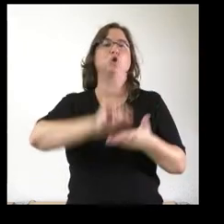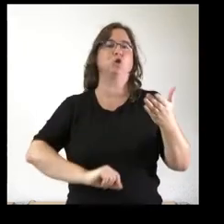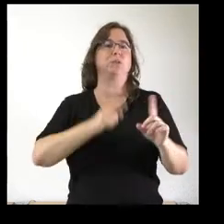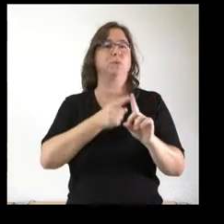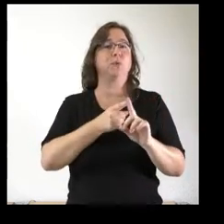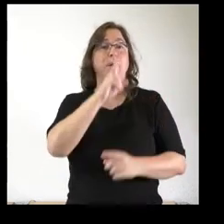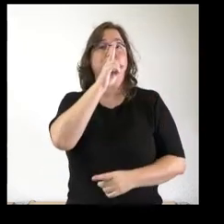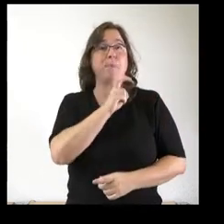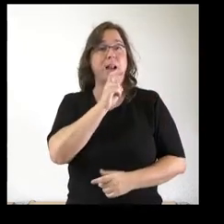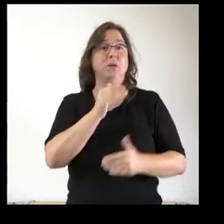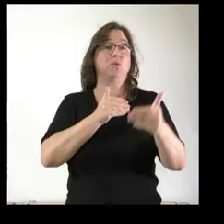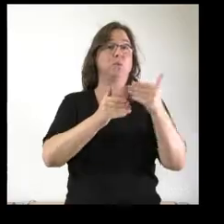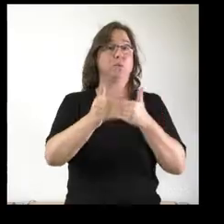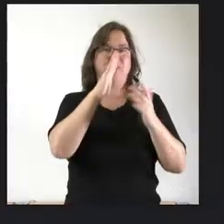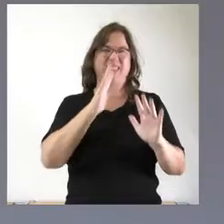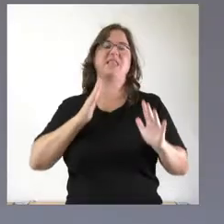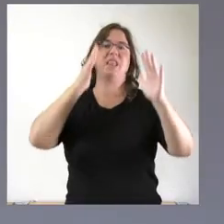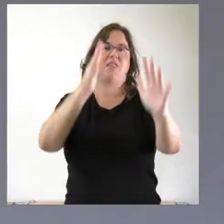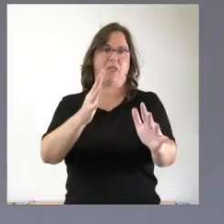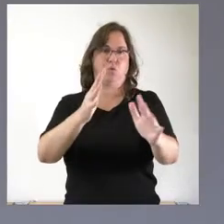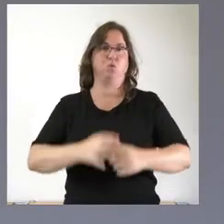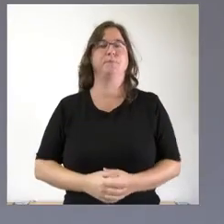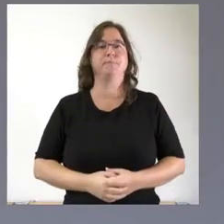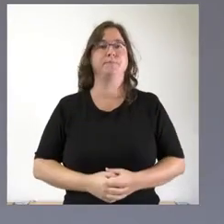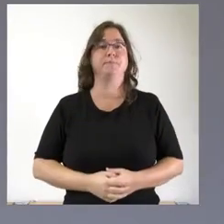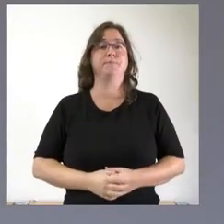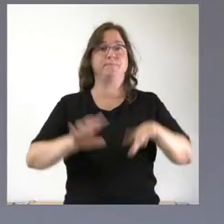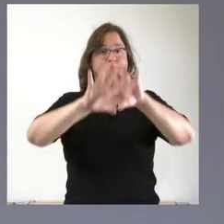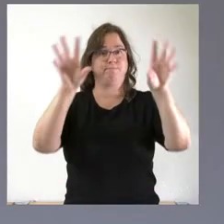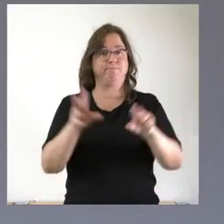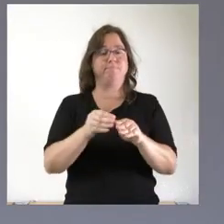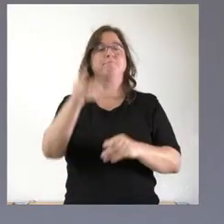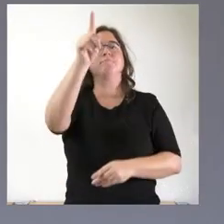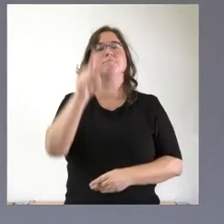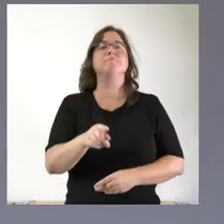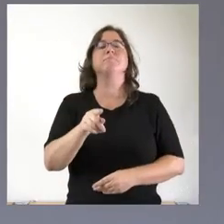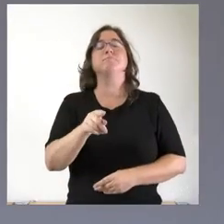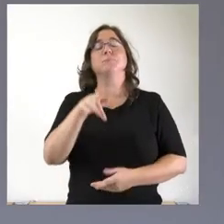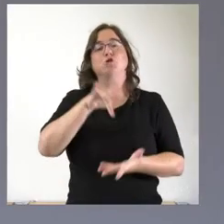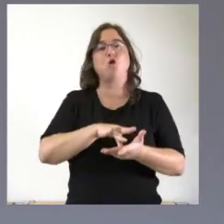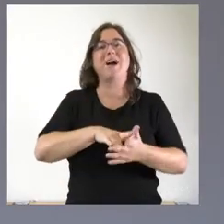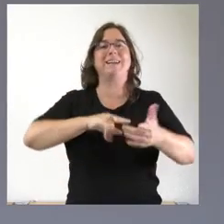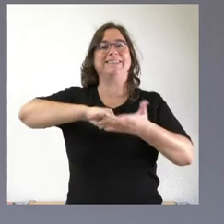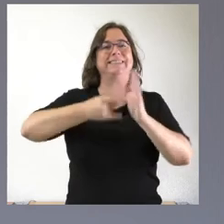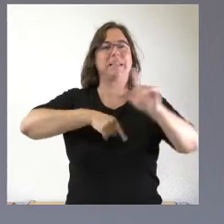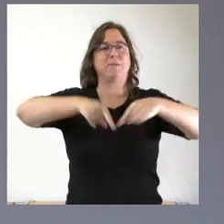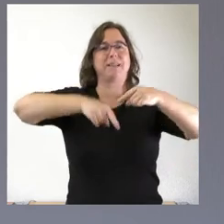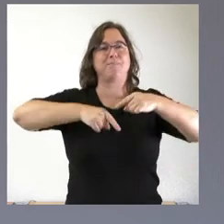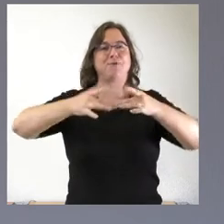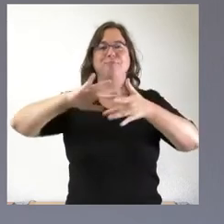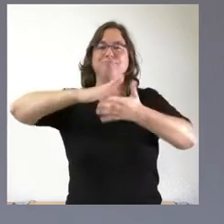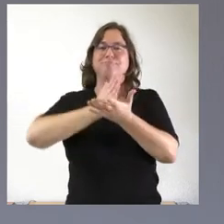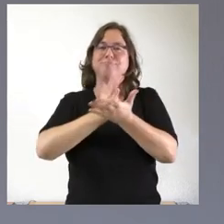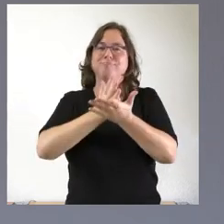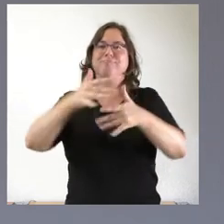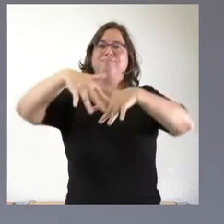vigentes durante los próximos 10 años. Con todo ello, conseguiremos un sistema de transportes que vertebre el territorio de Castilla y León,